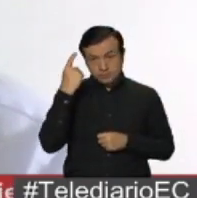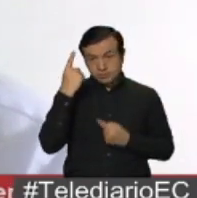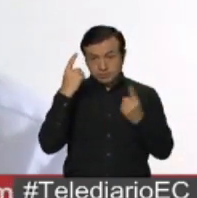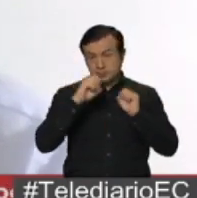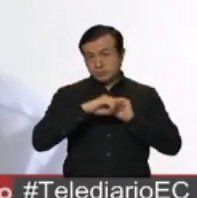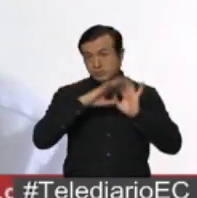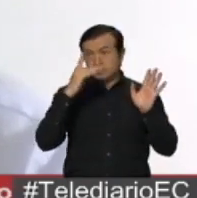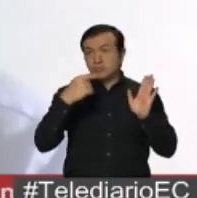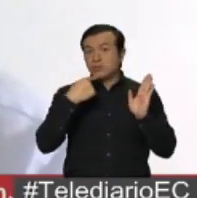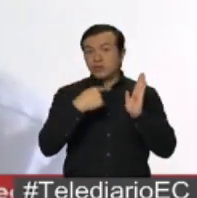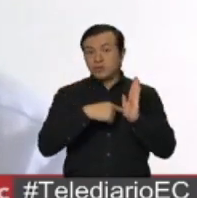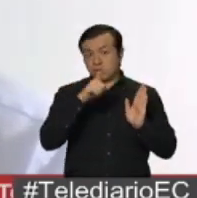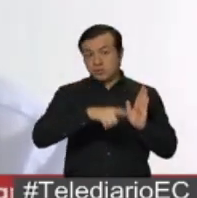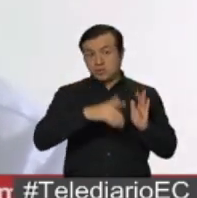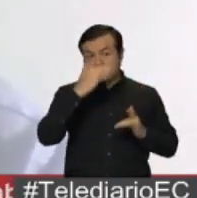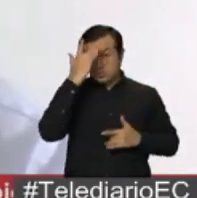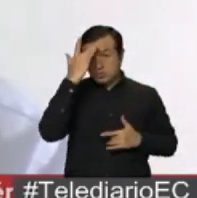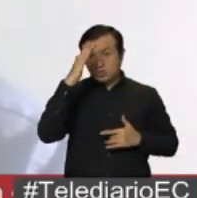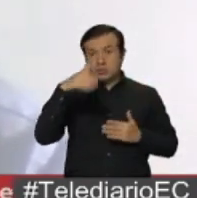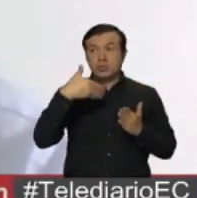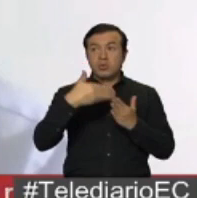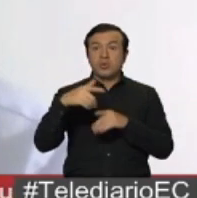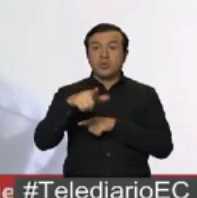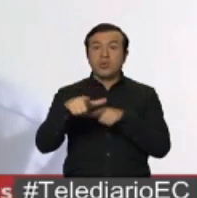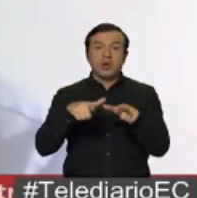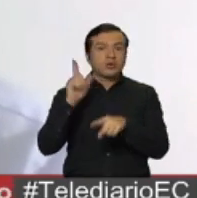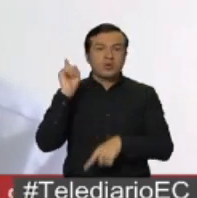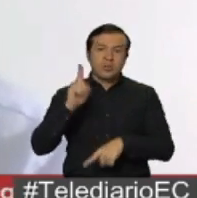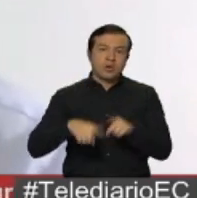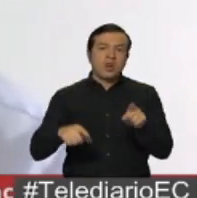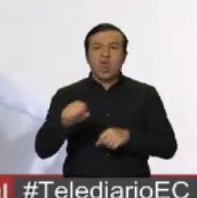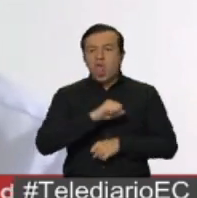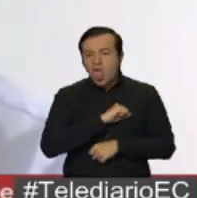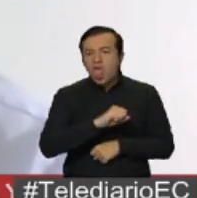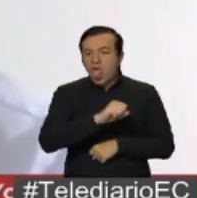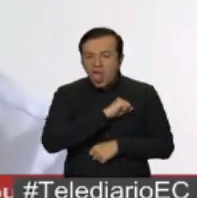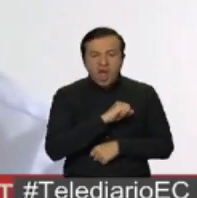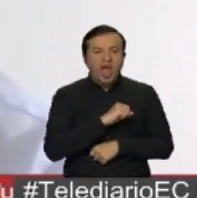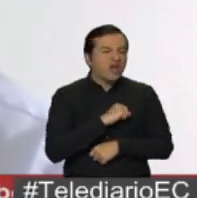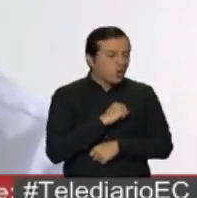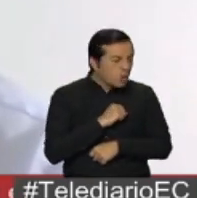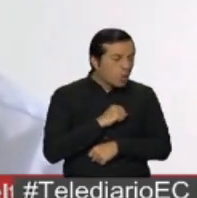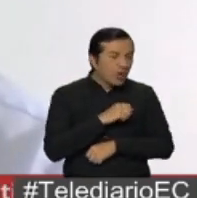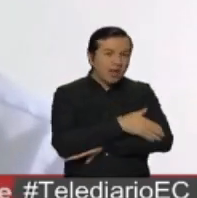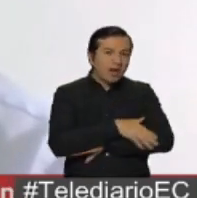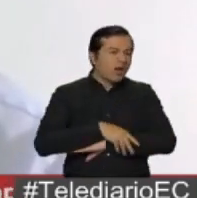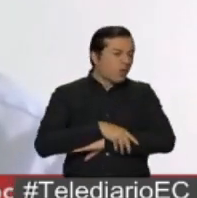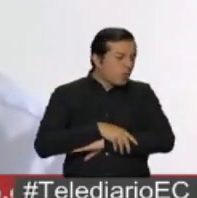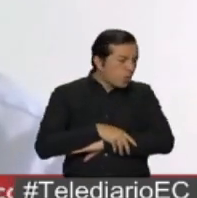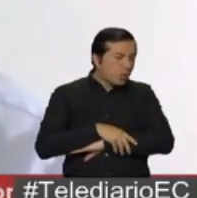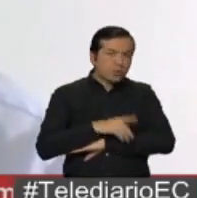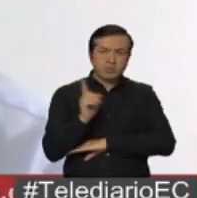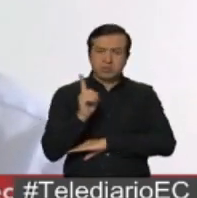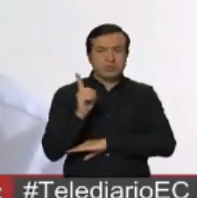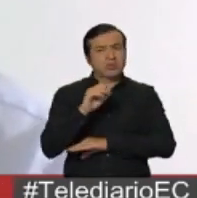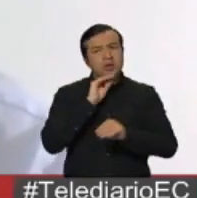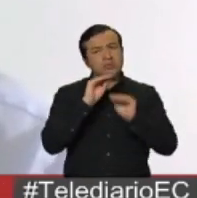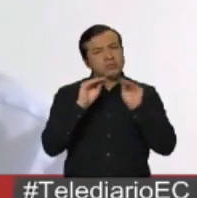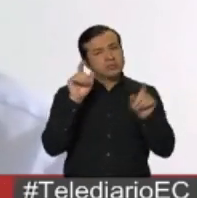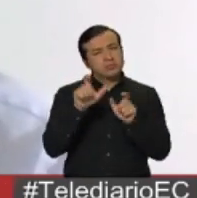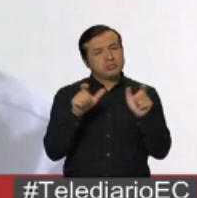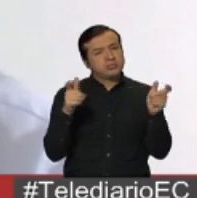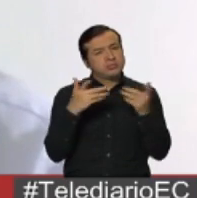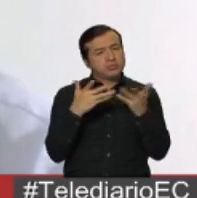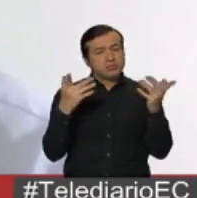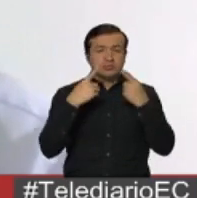acción o este enfermo no puede ir a un estamento público tosiendo escupiendo en la calle yo si hago un llamado a éste